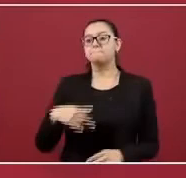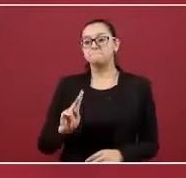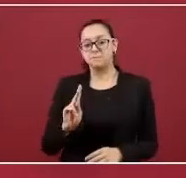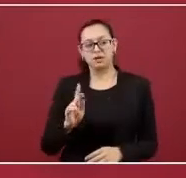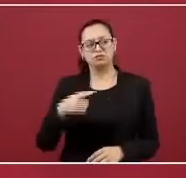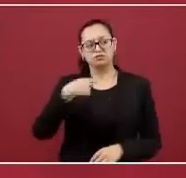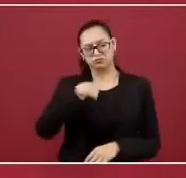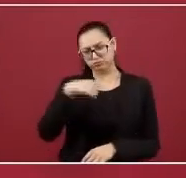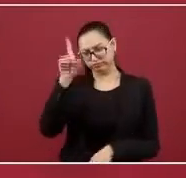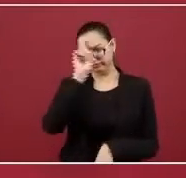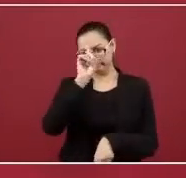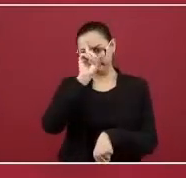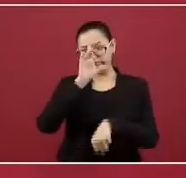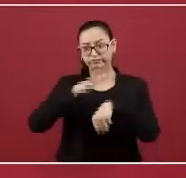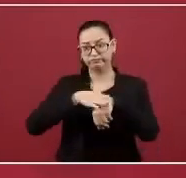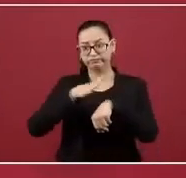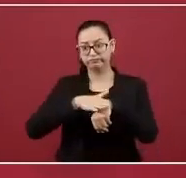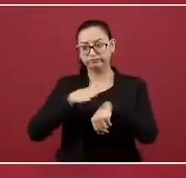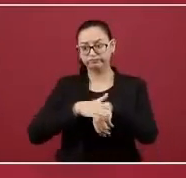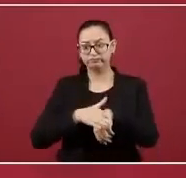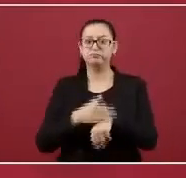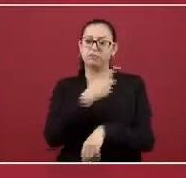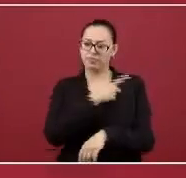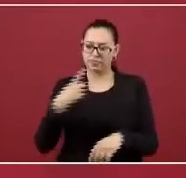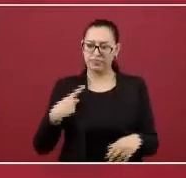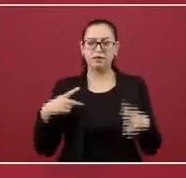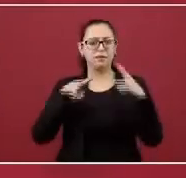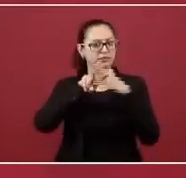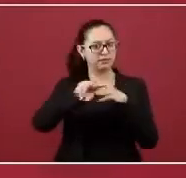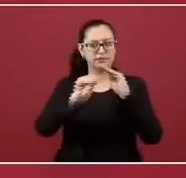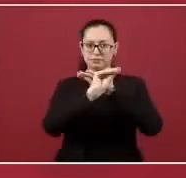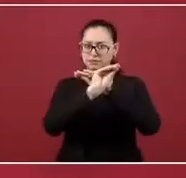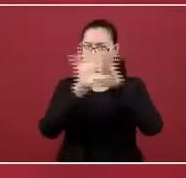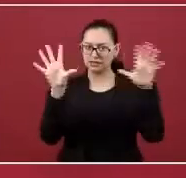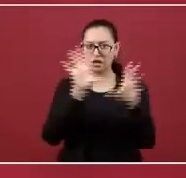recomendación es de que haya transparencia completa.